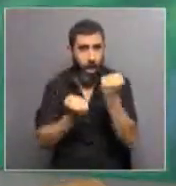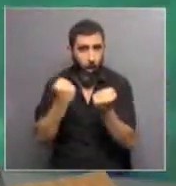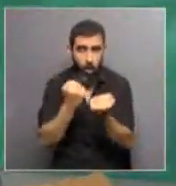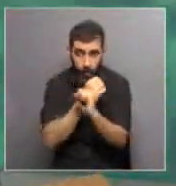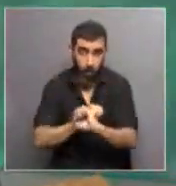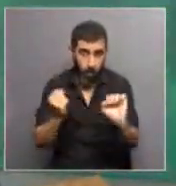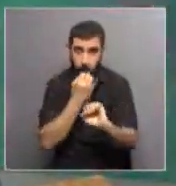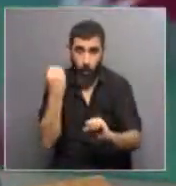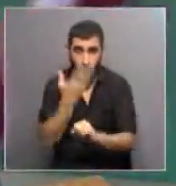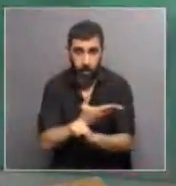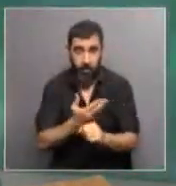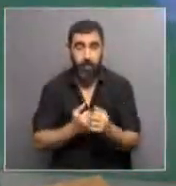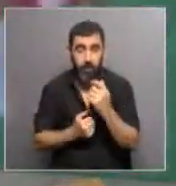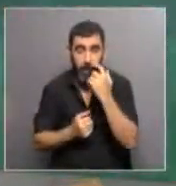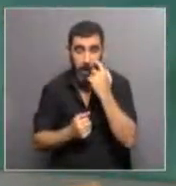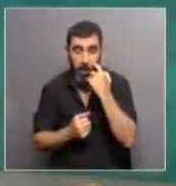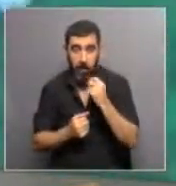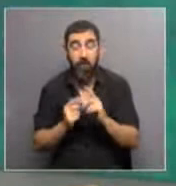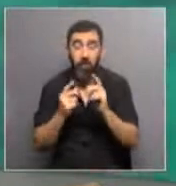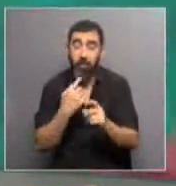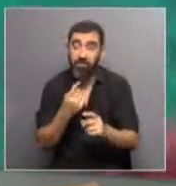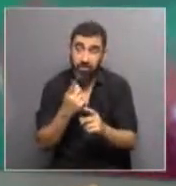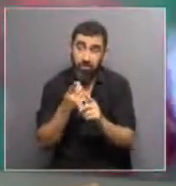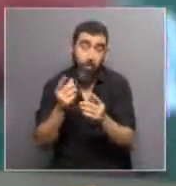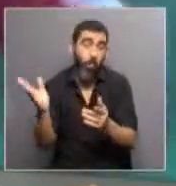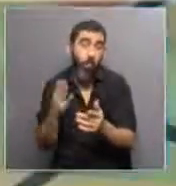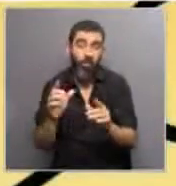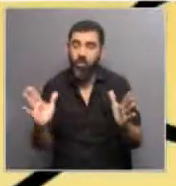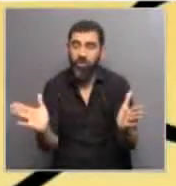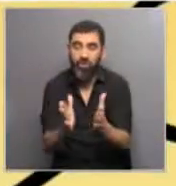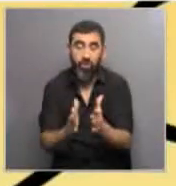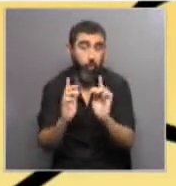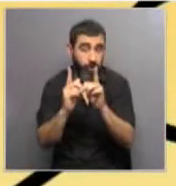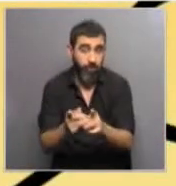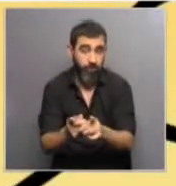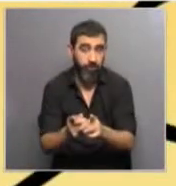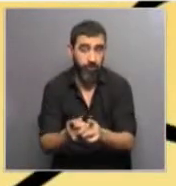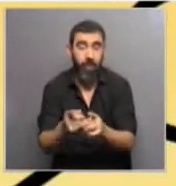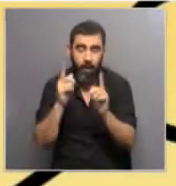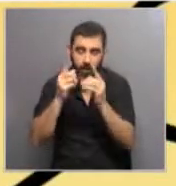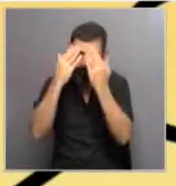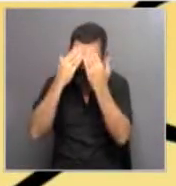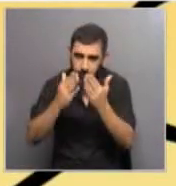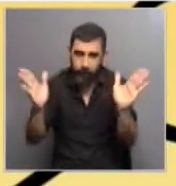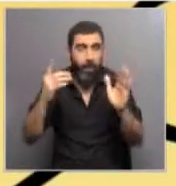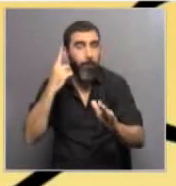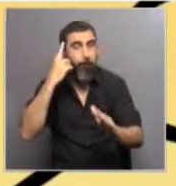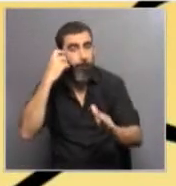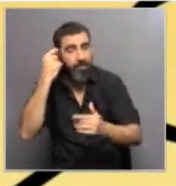altísimos que permiten que la ecuación también sea muy rentable en pequeña dimensión. Entonces, creemos que ahí hay que abrirse a distintas